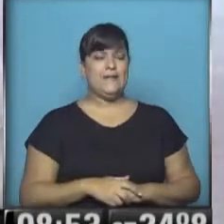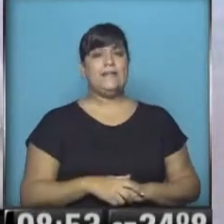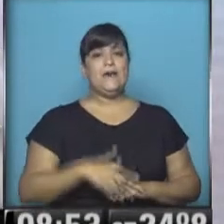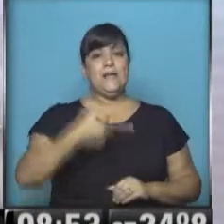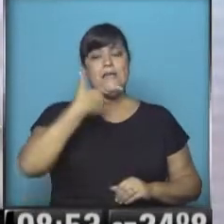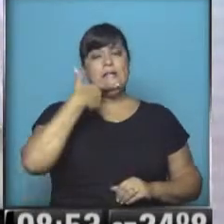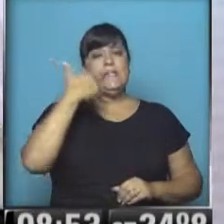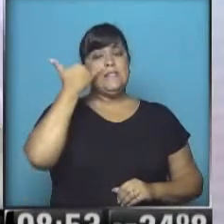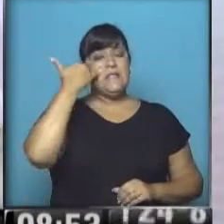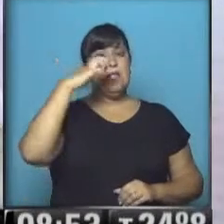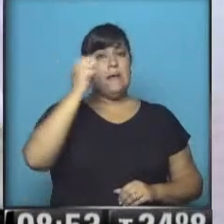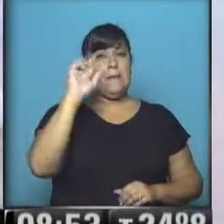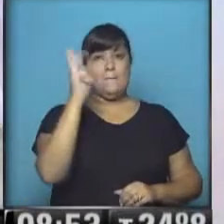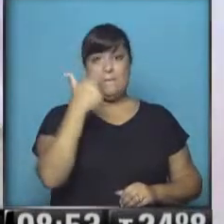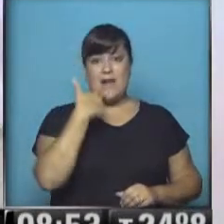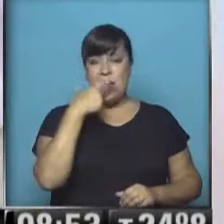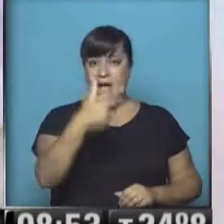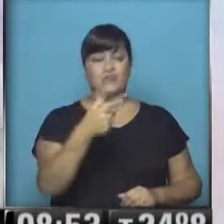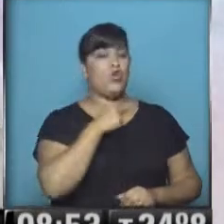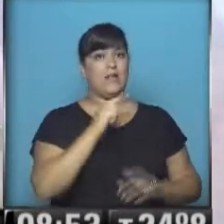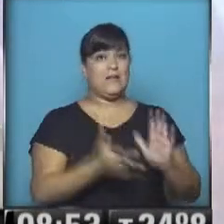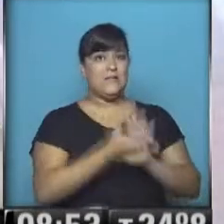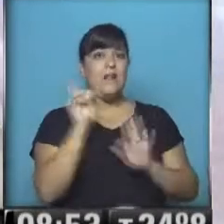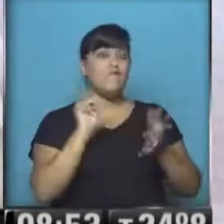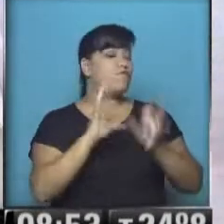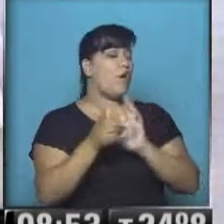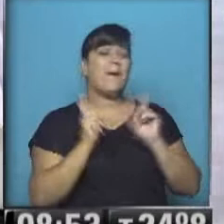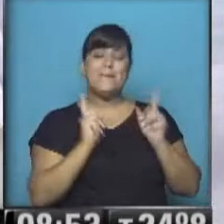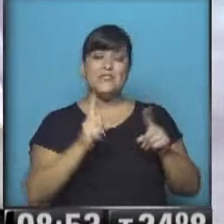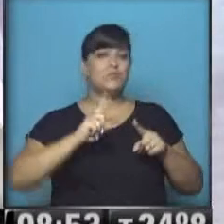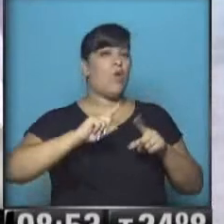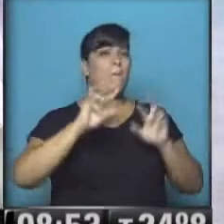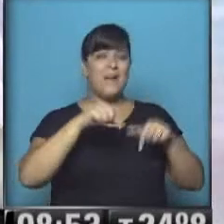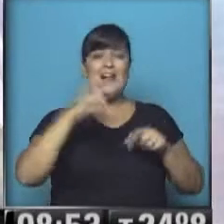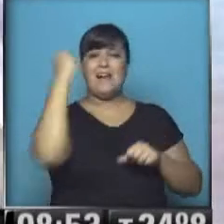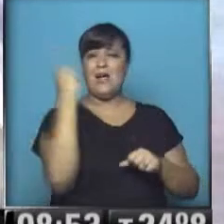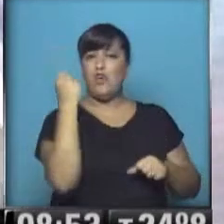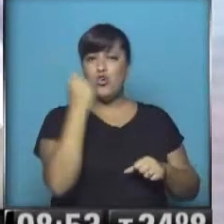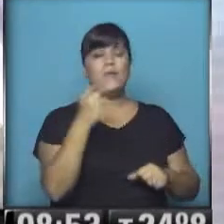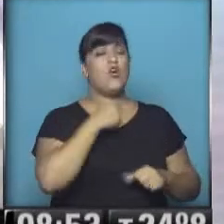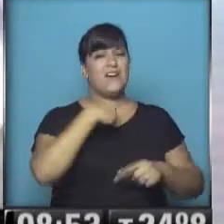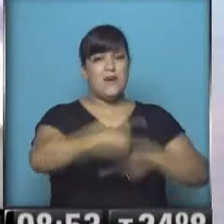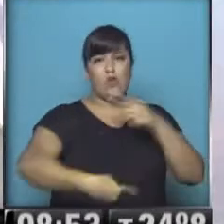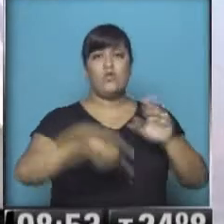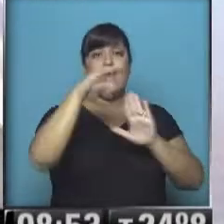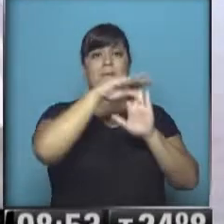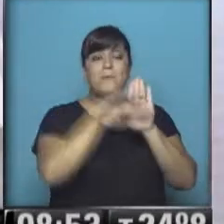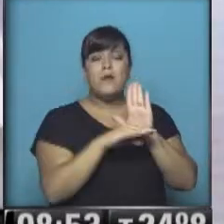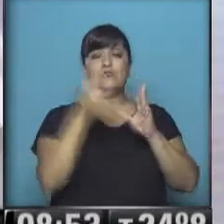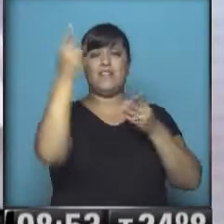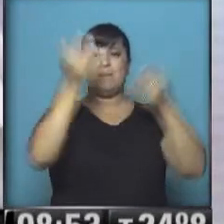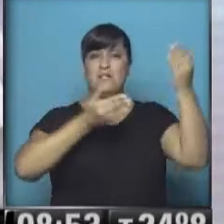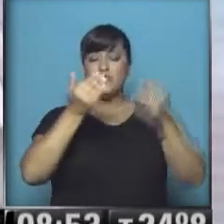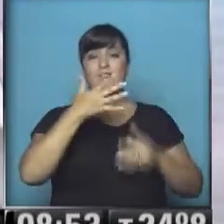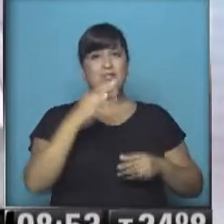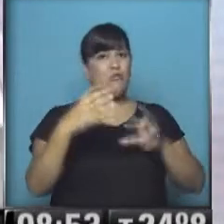ese corralito que le pusieron que es seguir esta política económica y con estas pautas presupuestarias va a ser una